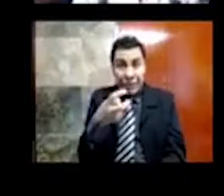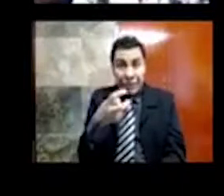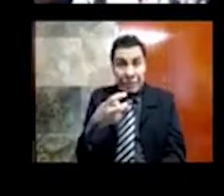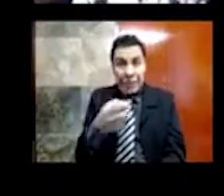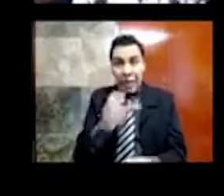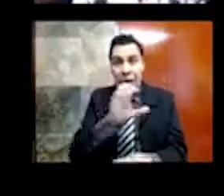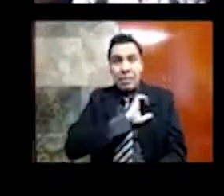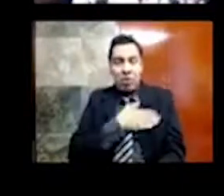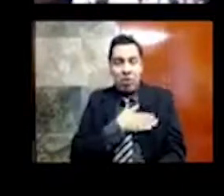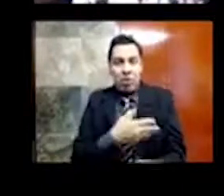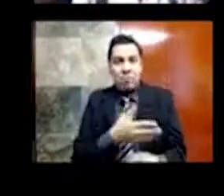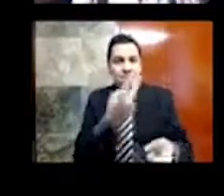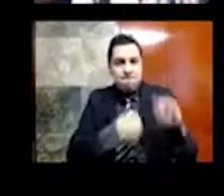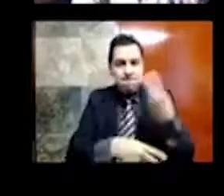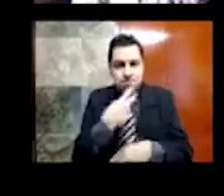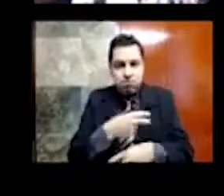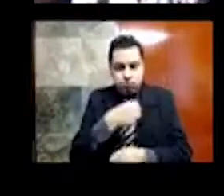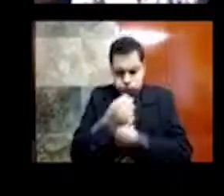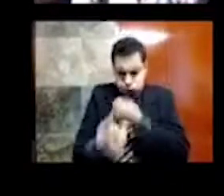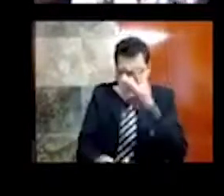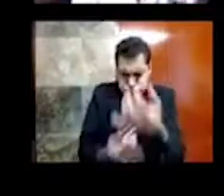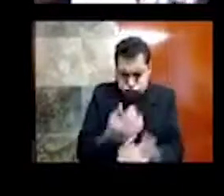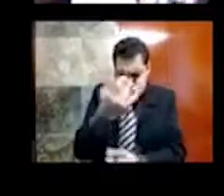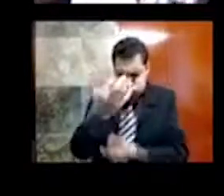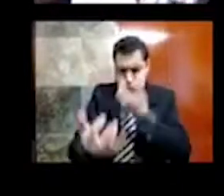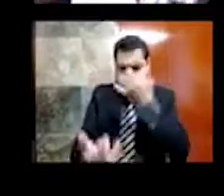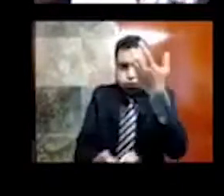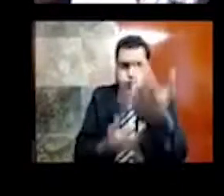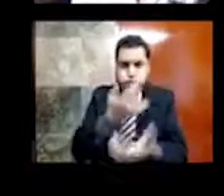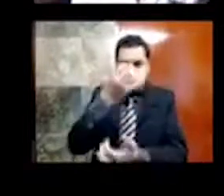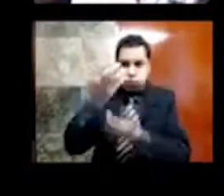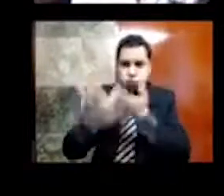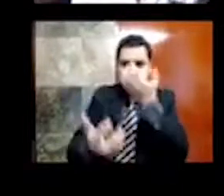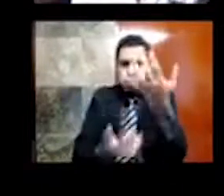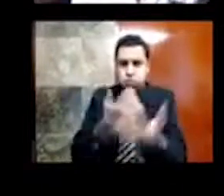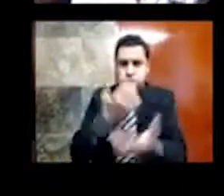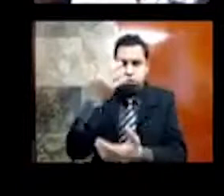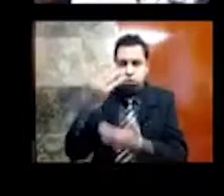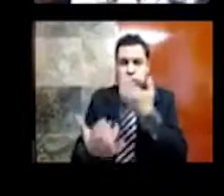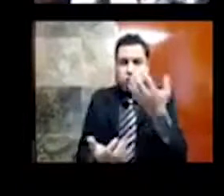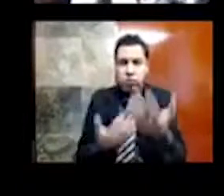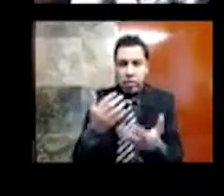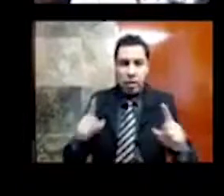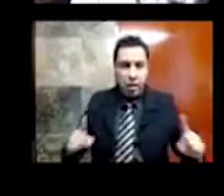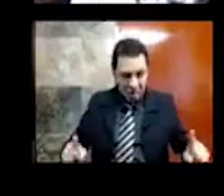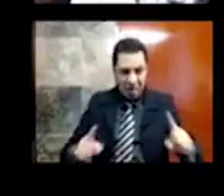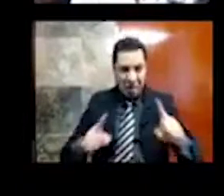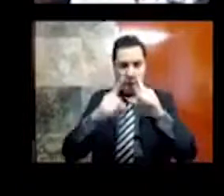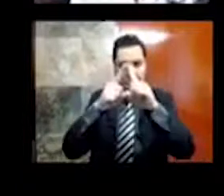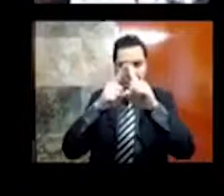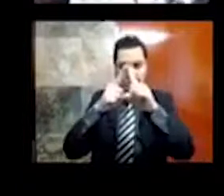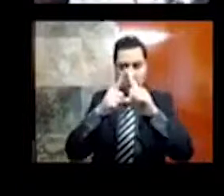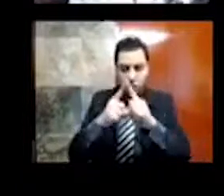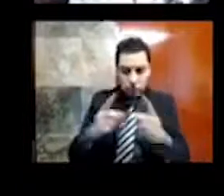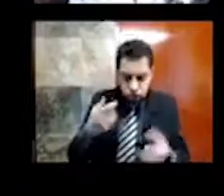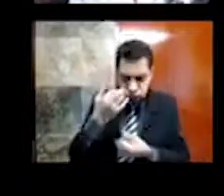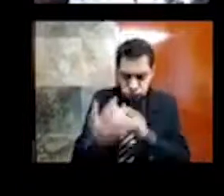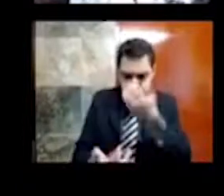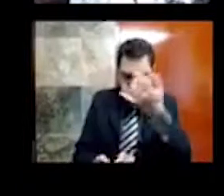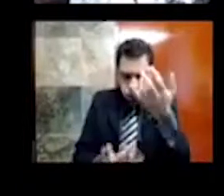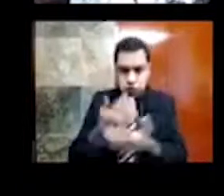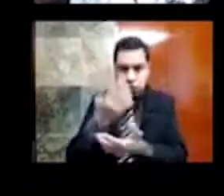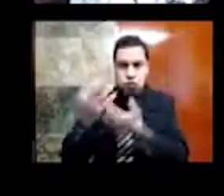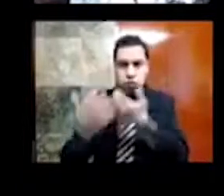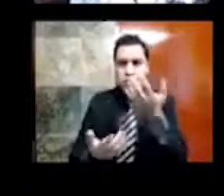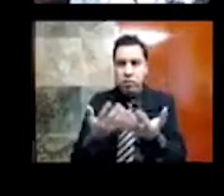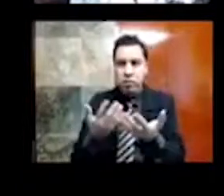Cortés, cuando mira esto, dice, tiene tantos cúes, porque le dicen cúes a los templos, como días tiene el año. Pero es una